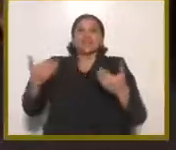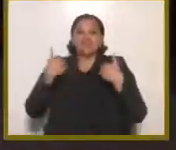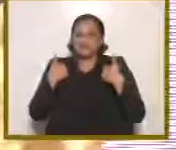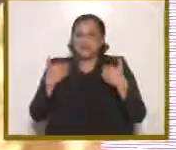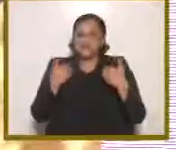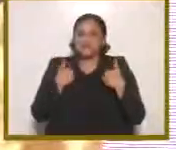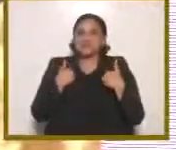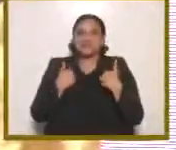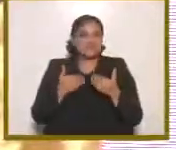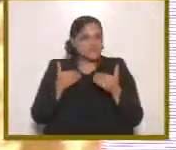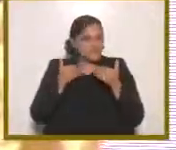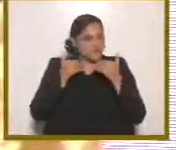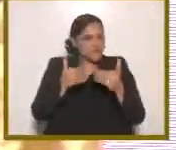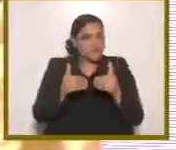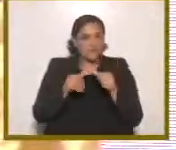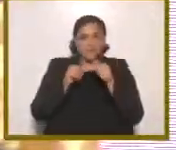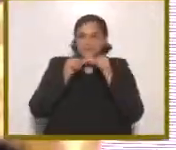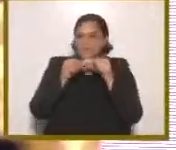que seguir.